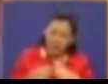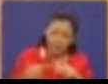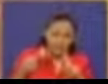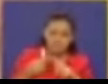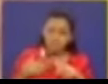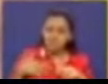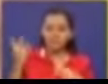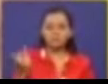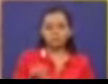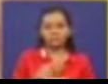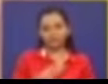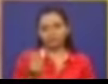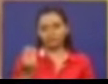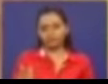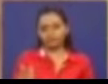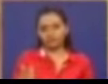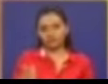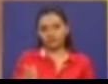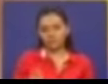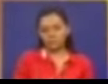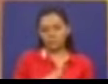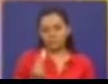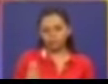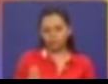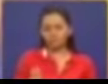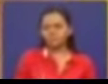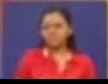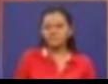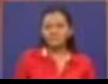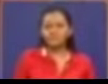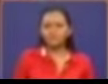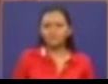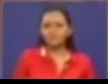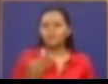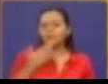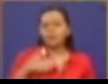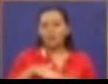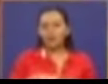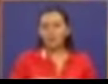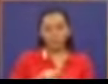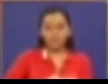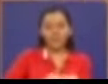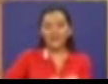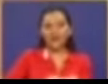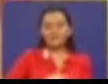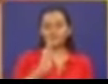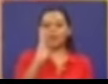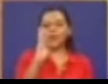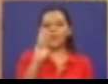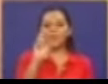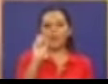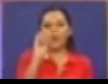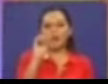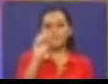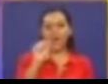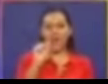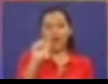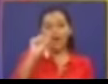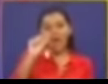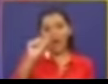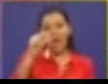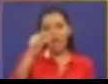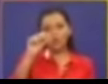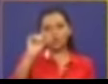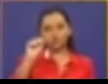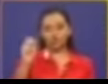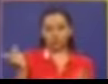¿Cómo entender si existe la raza Brangus, mezcla de Brahman con Angus, la mejor para